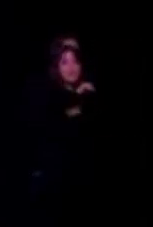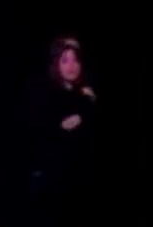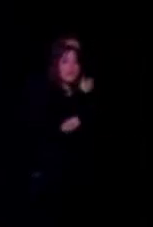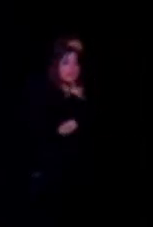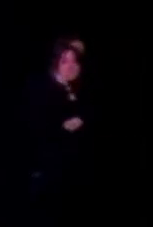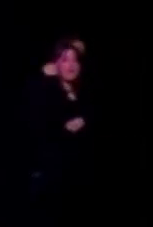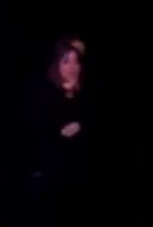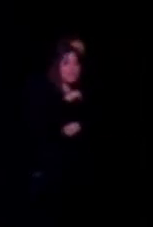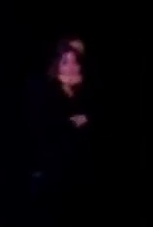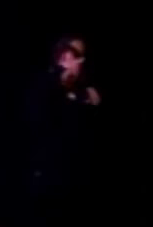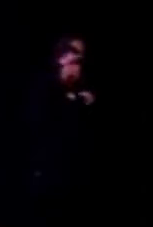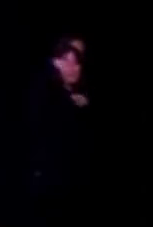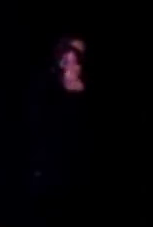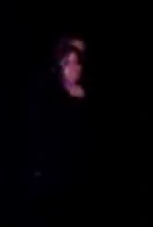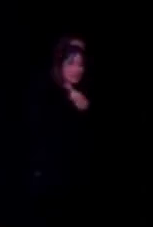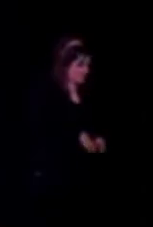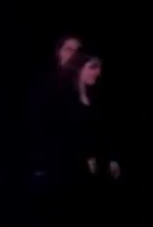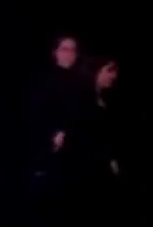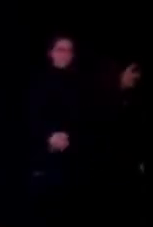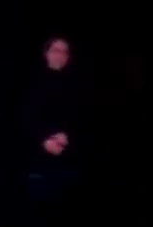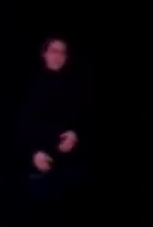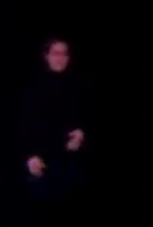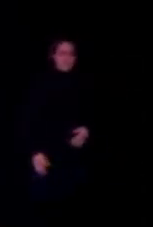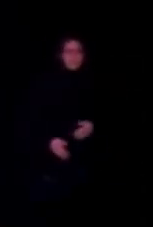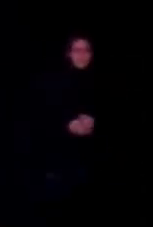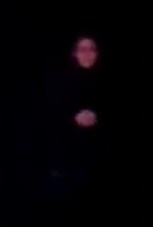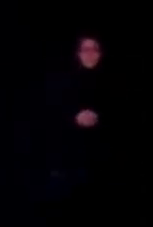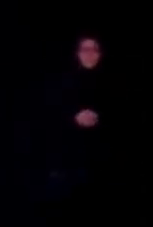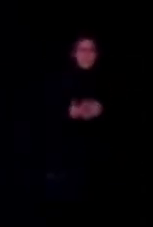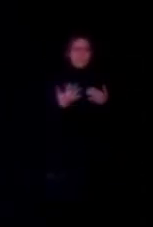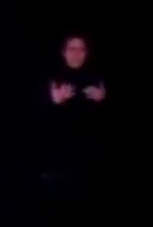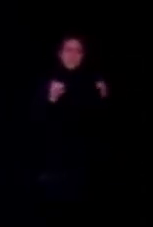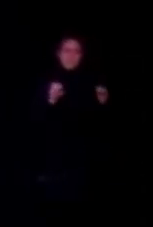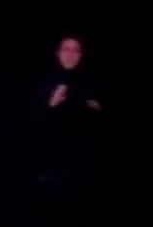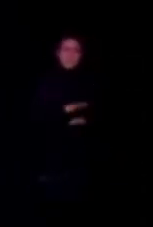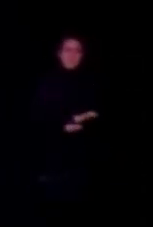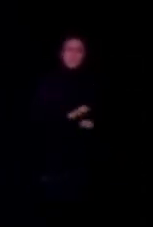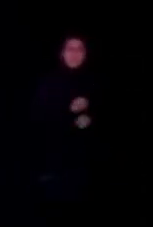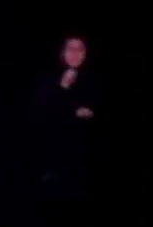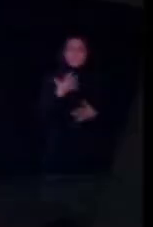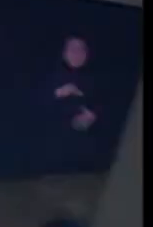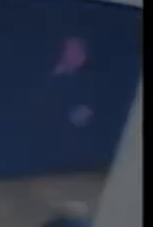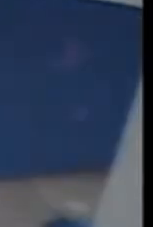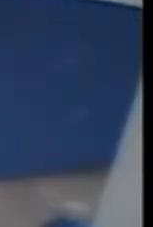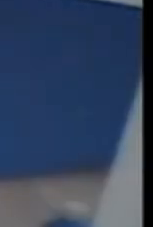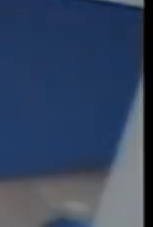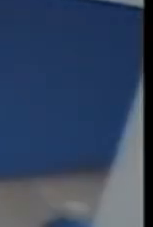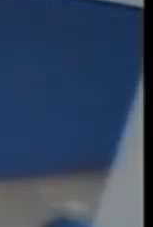tiene hojas dentro bien el index fue un esfuerzo